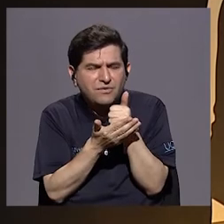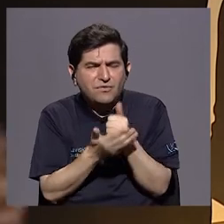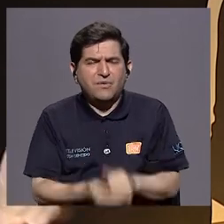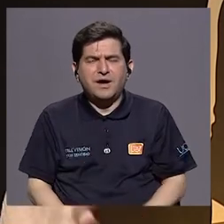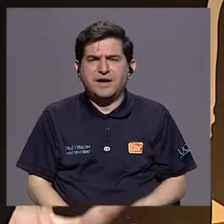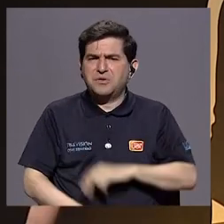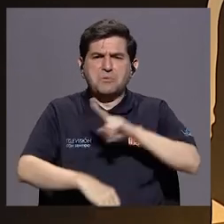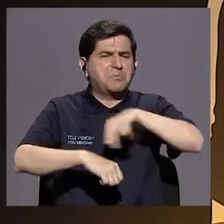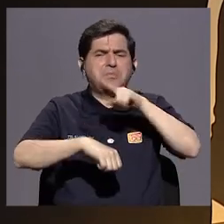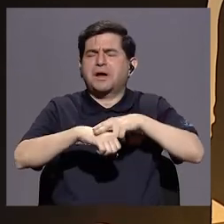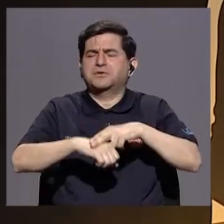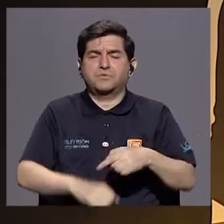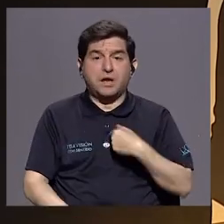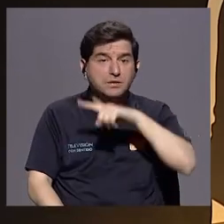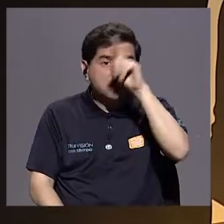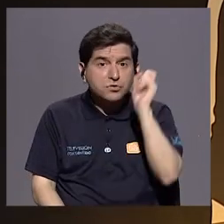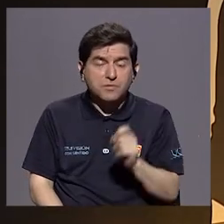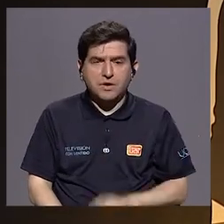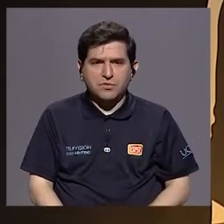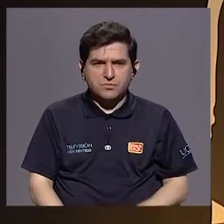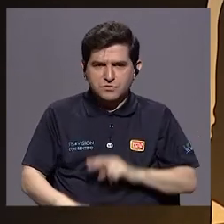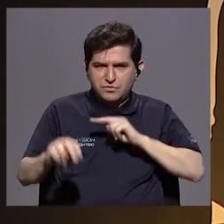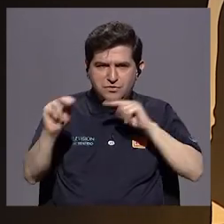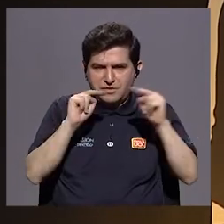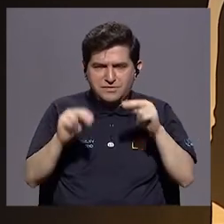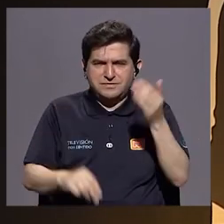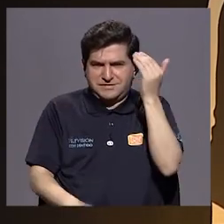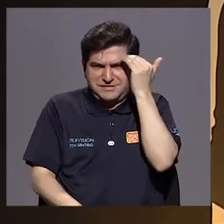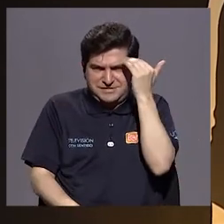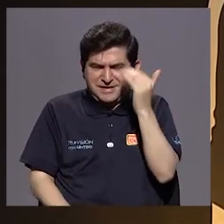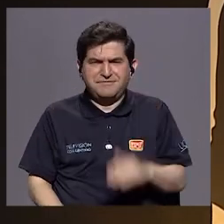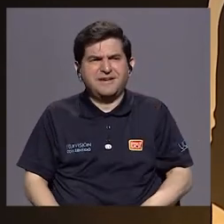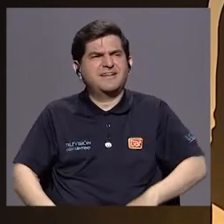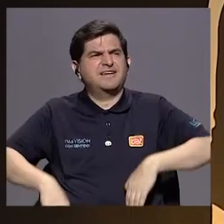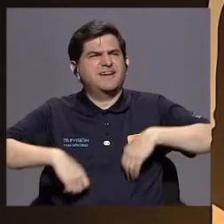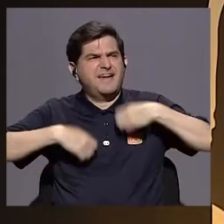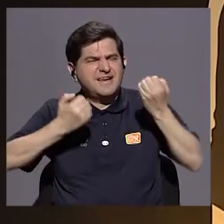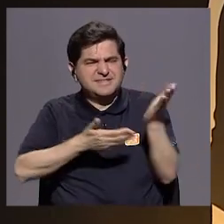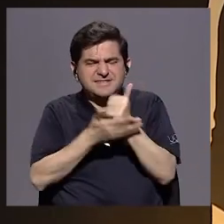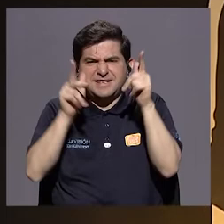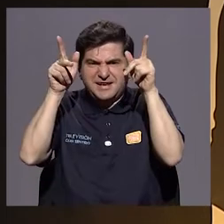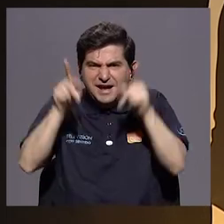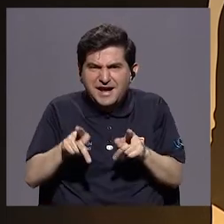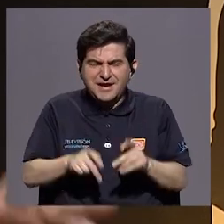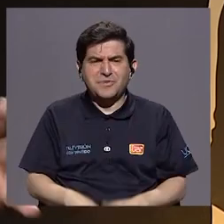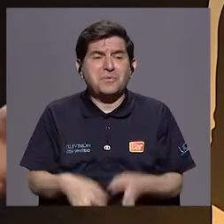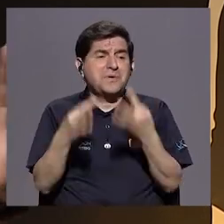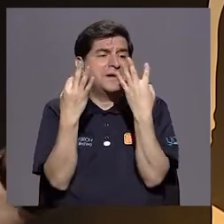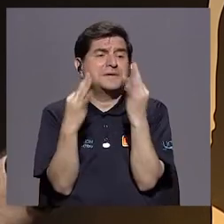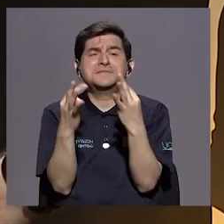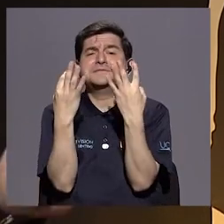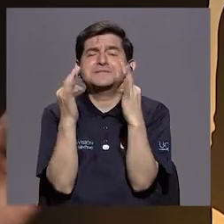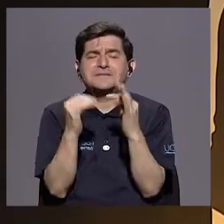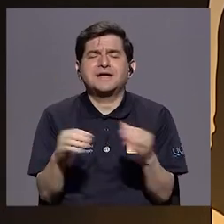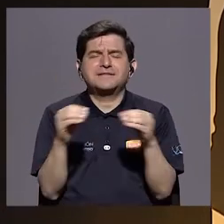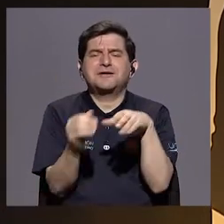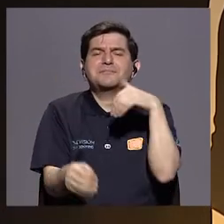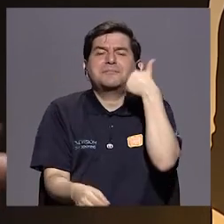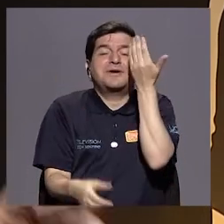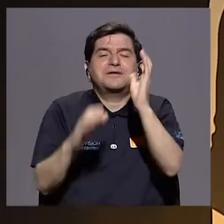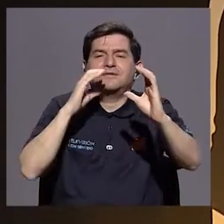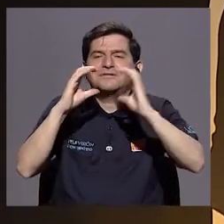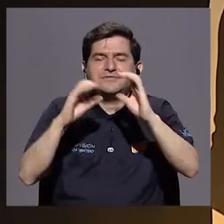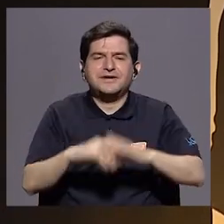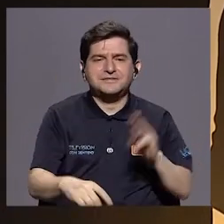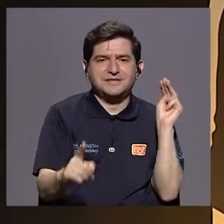orgánico pregunto media a razón de saber si existen algunas personas que tratan de hacer más fácil la